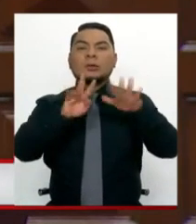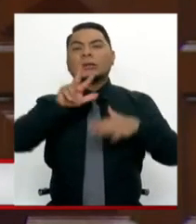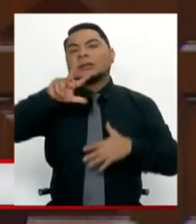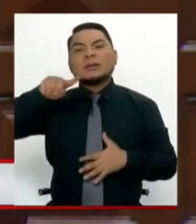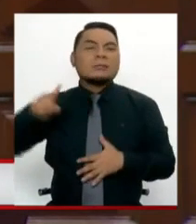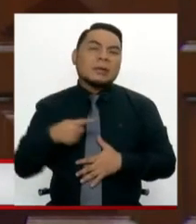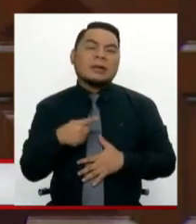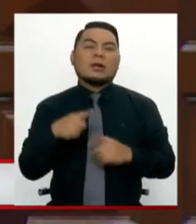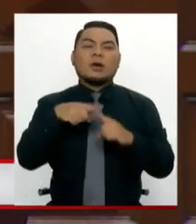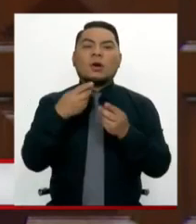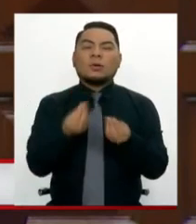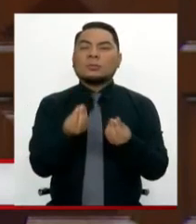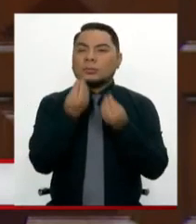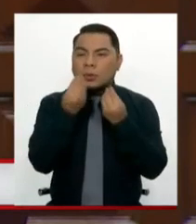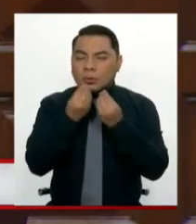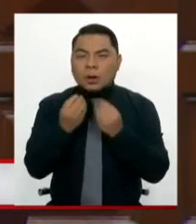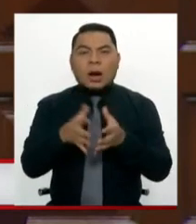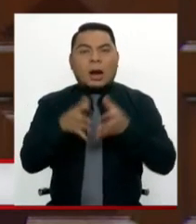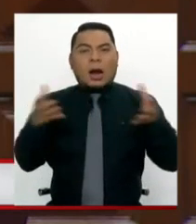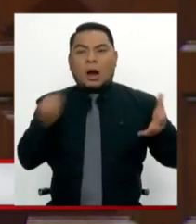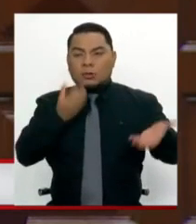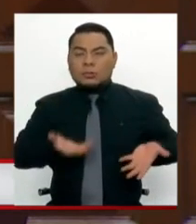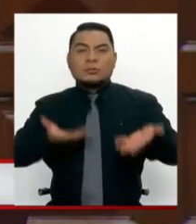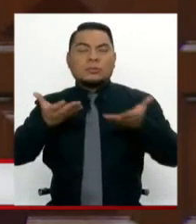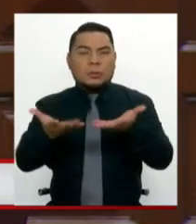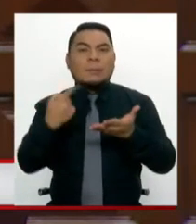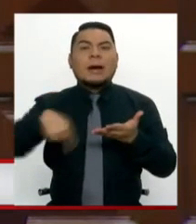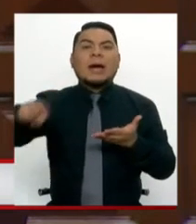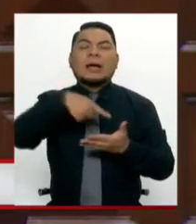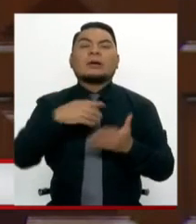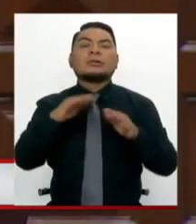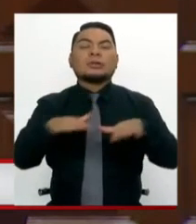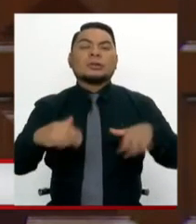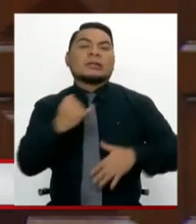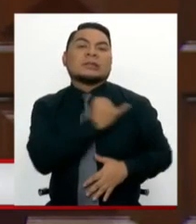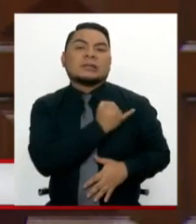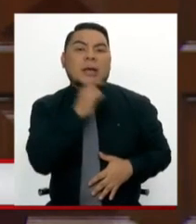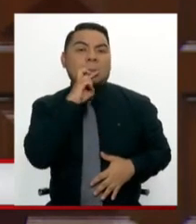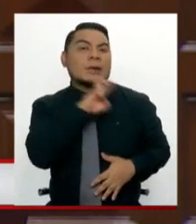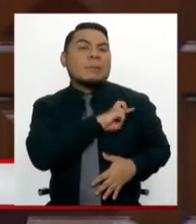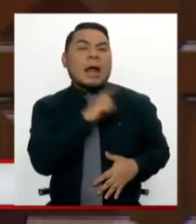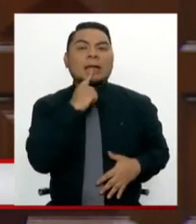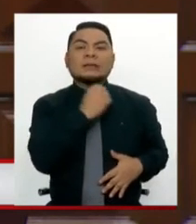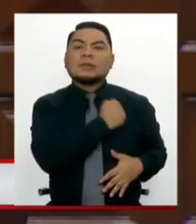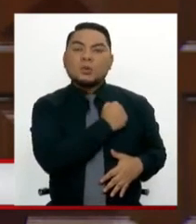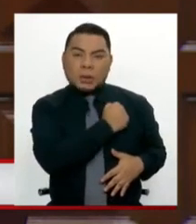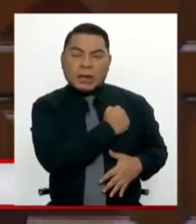93.000 toneladas de alimentos para el consumo de los niveles de educación inicial, primaria